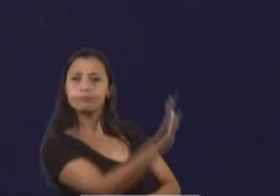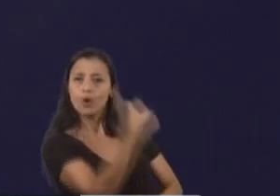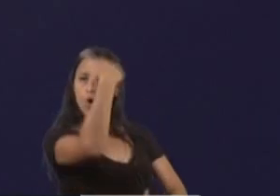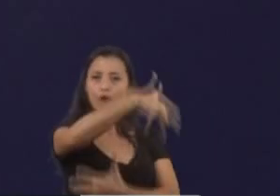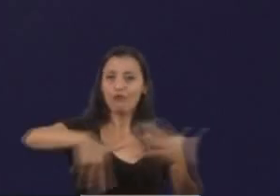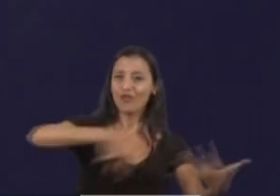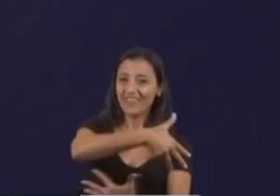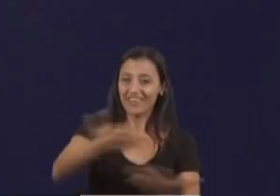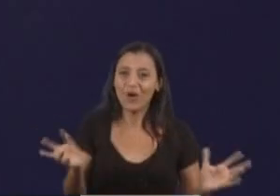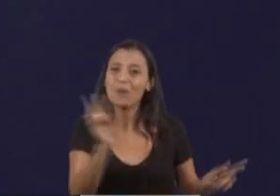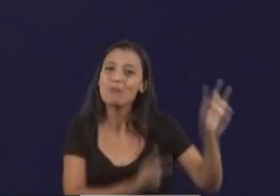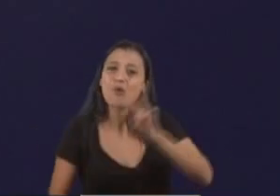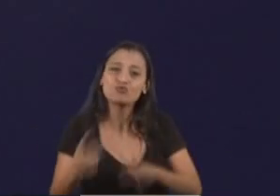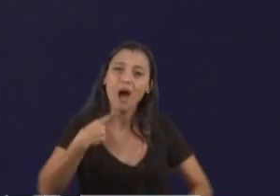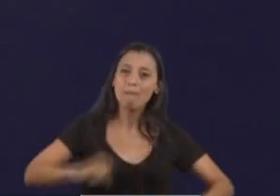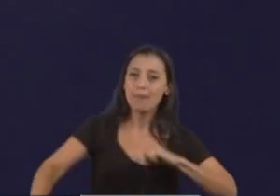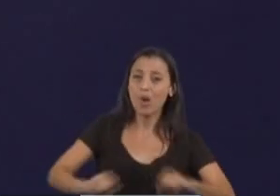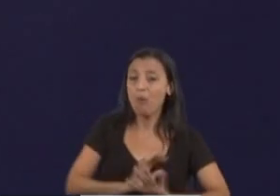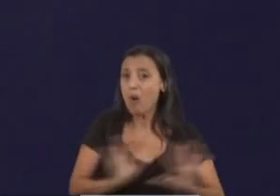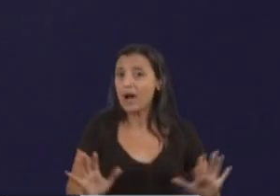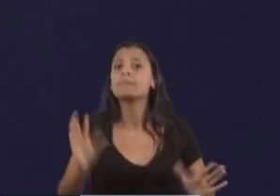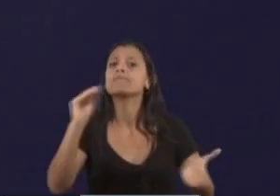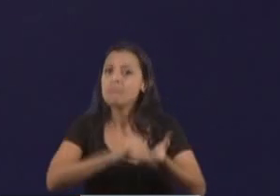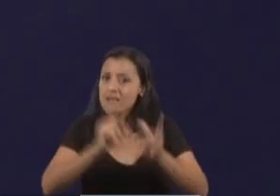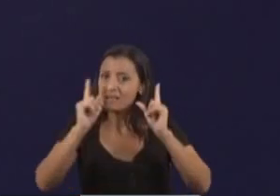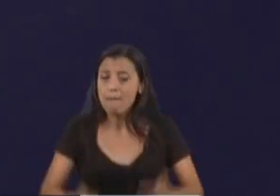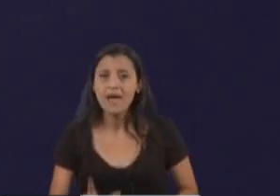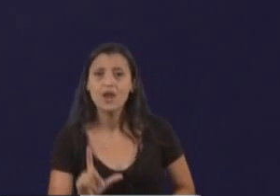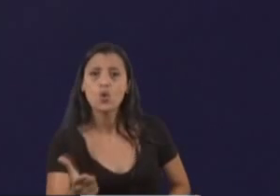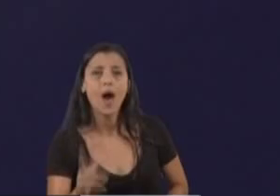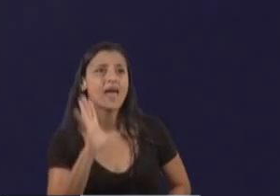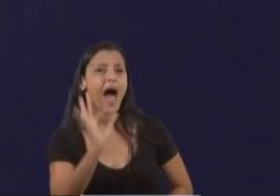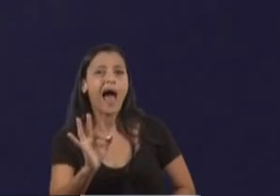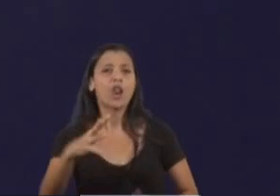de complejizar aún más un tema que no hay nada más